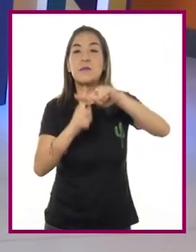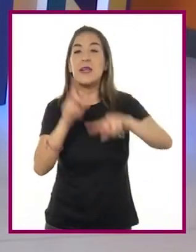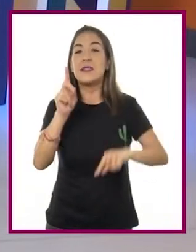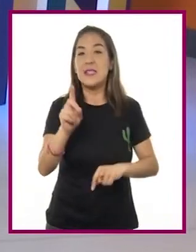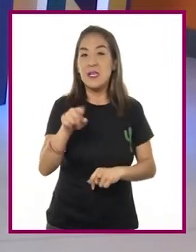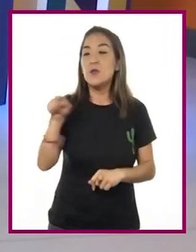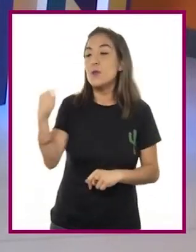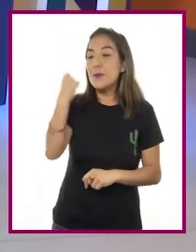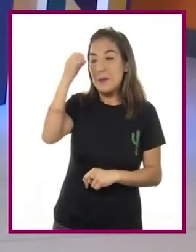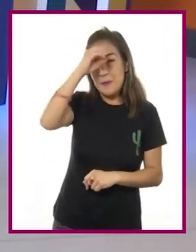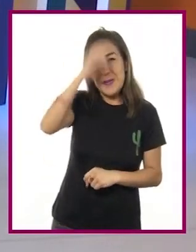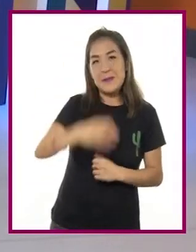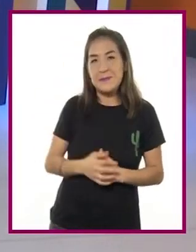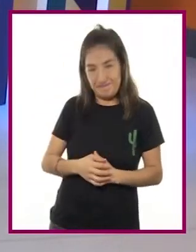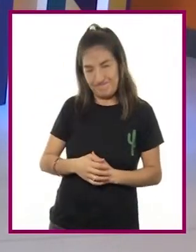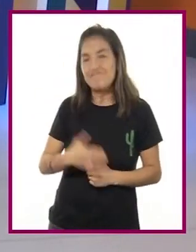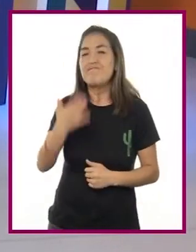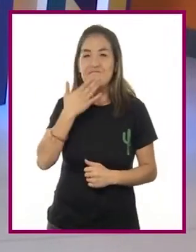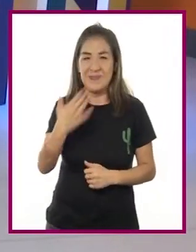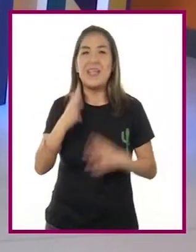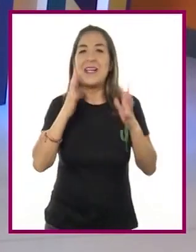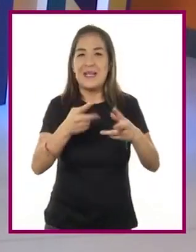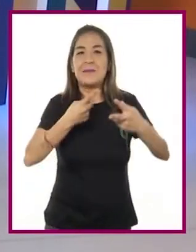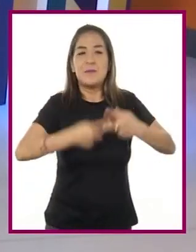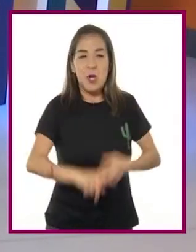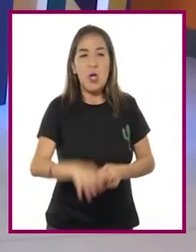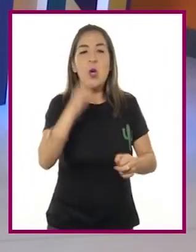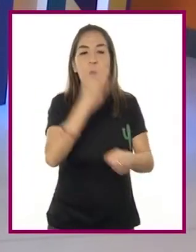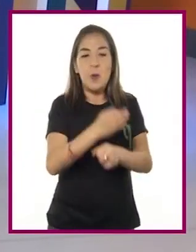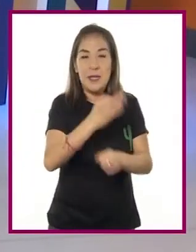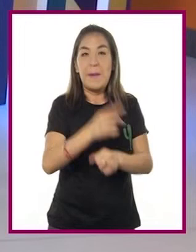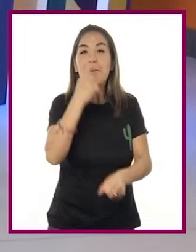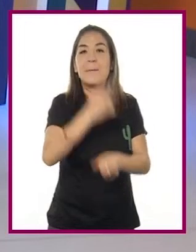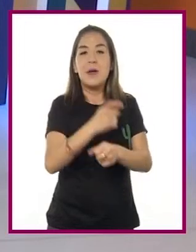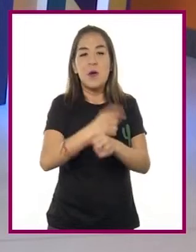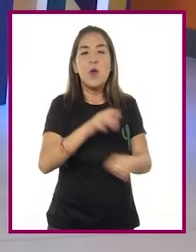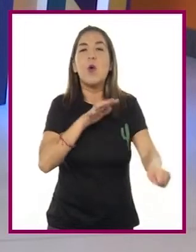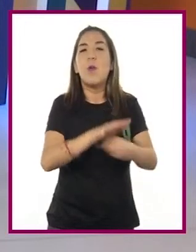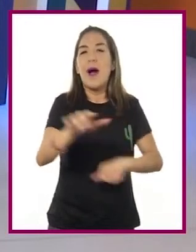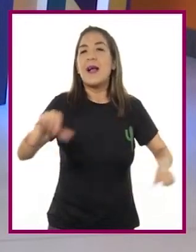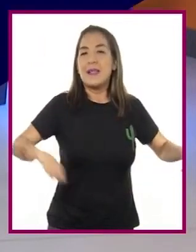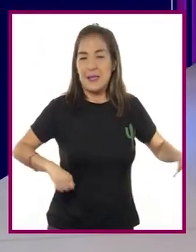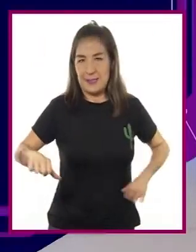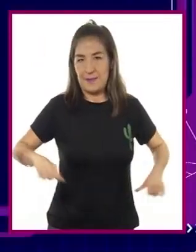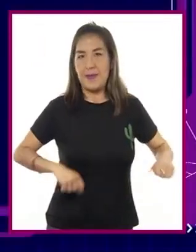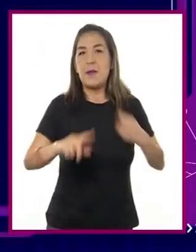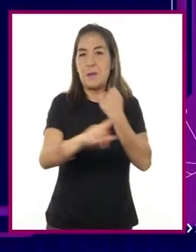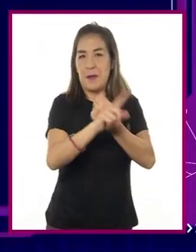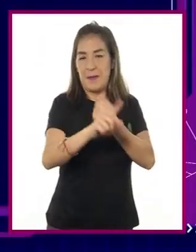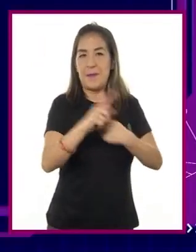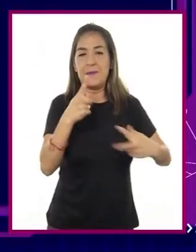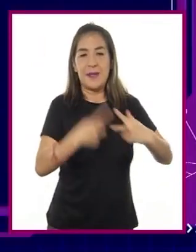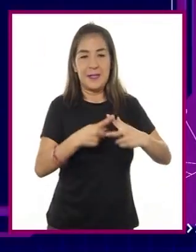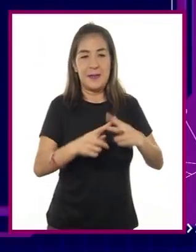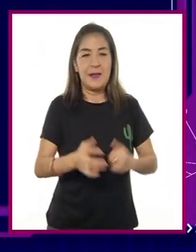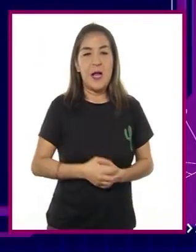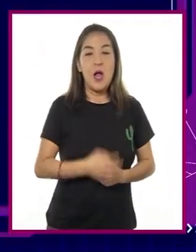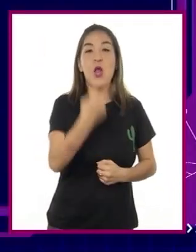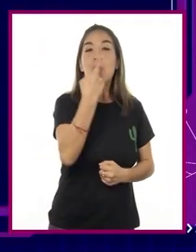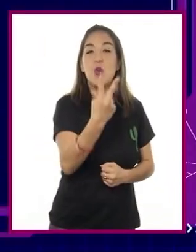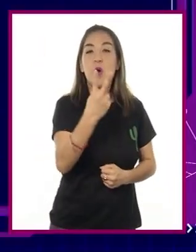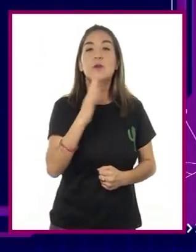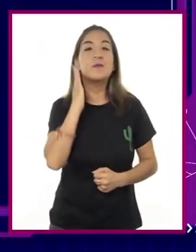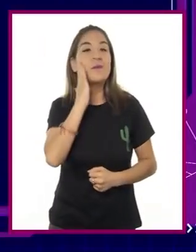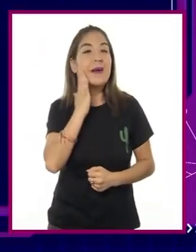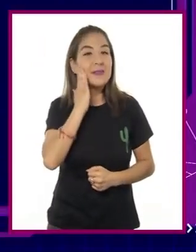Leslie? Perfecto, maestra. Permítame exponer la primera situación problema. 2